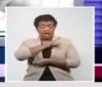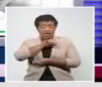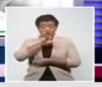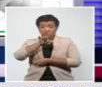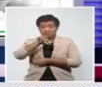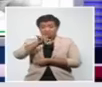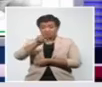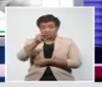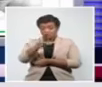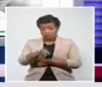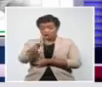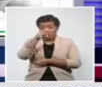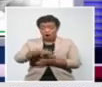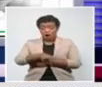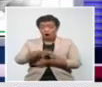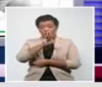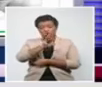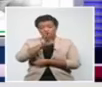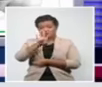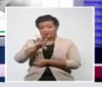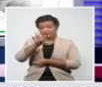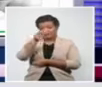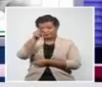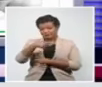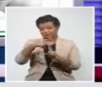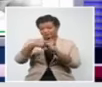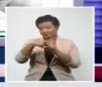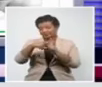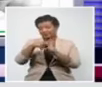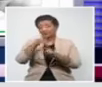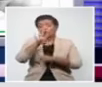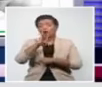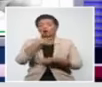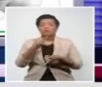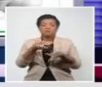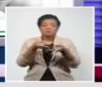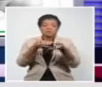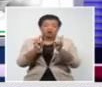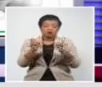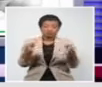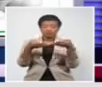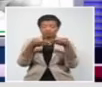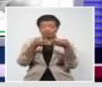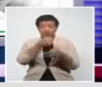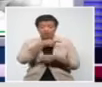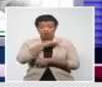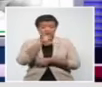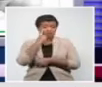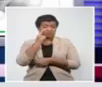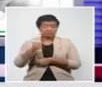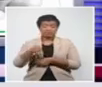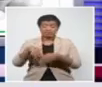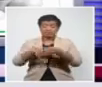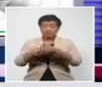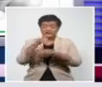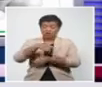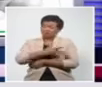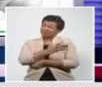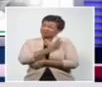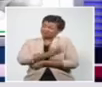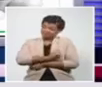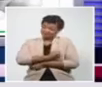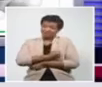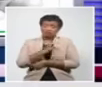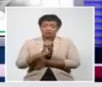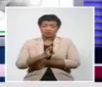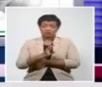hoy 845, 4 fallecidos al cierre del día de ayer. Otra jornada triste, lamentablemente, a pesar de